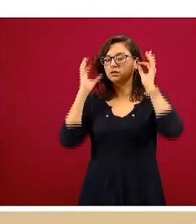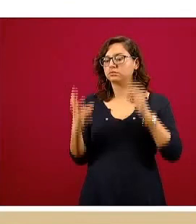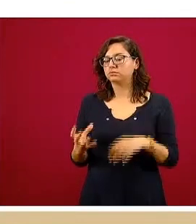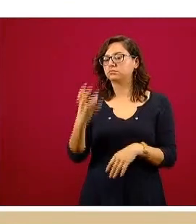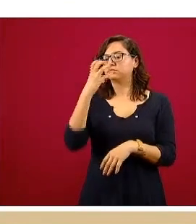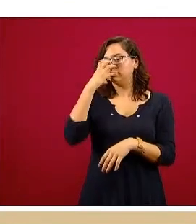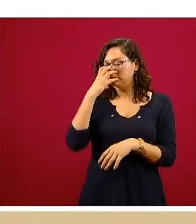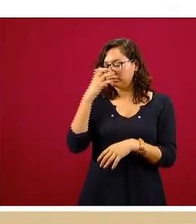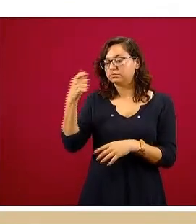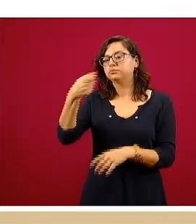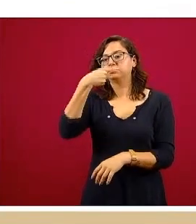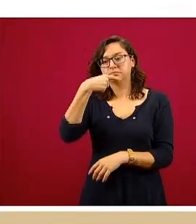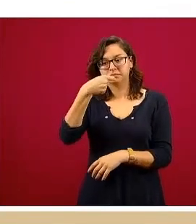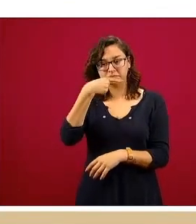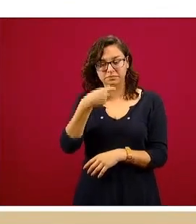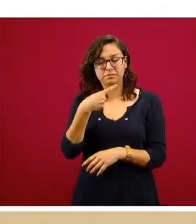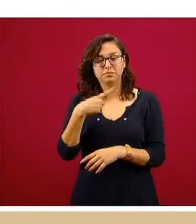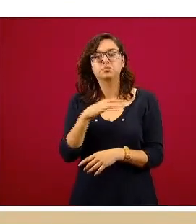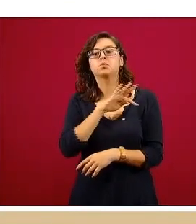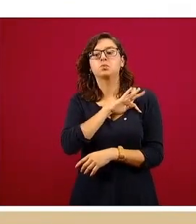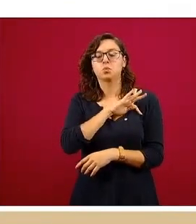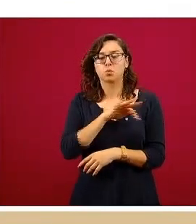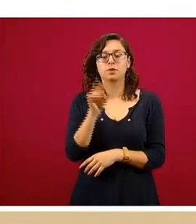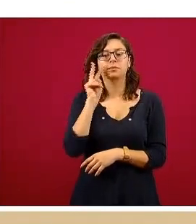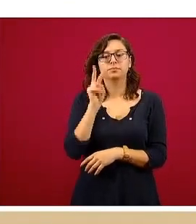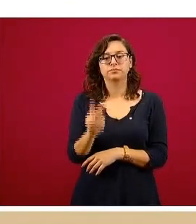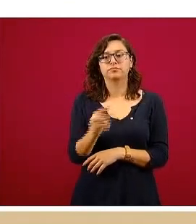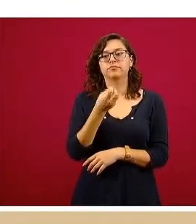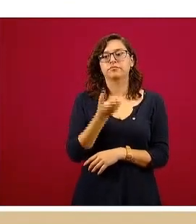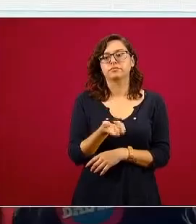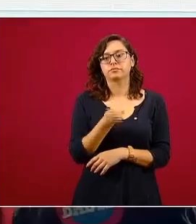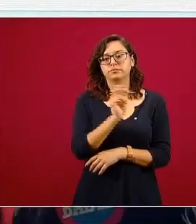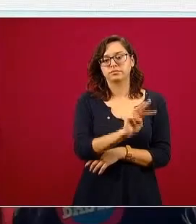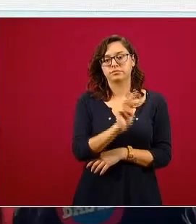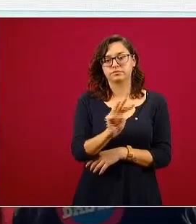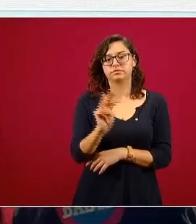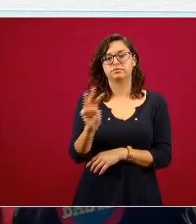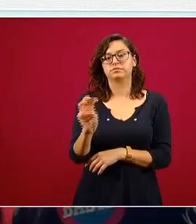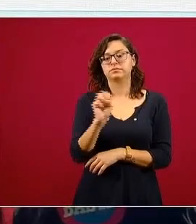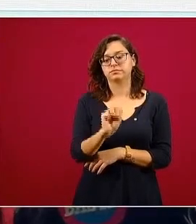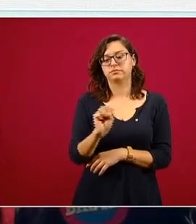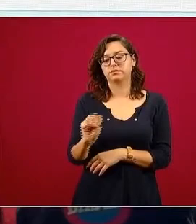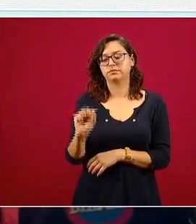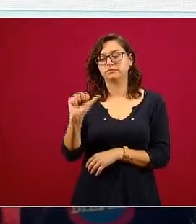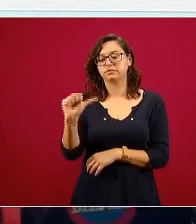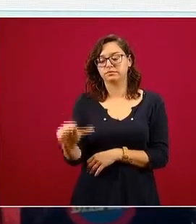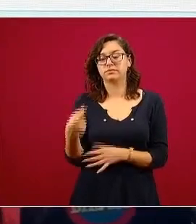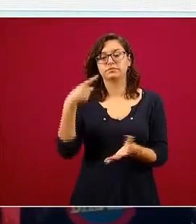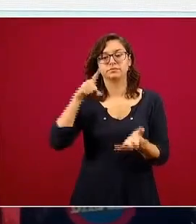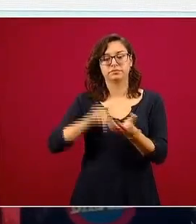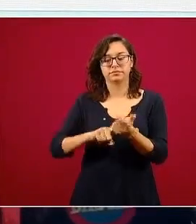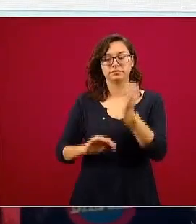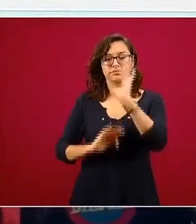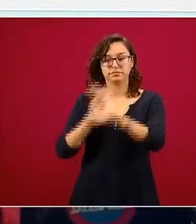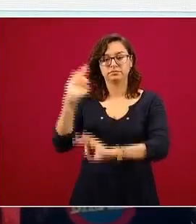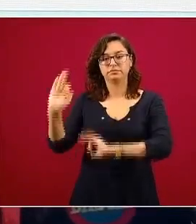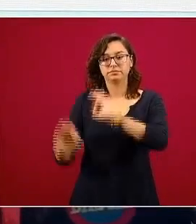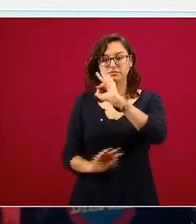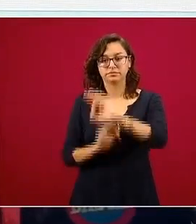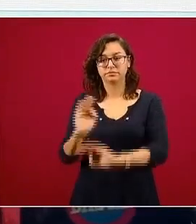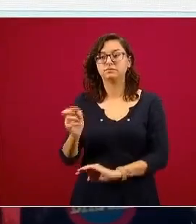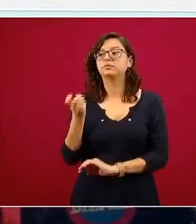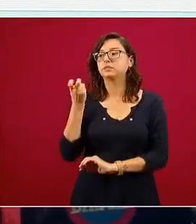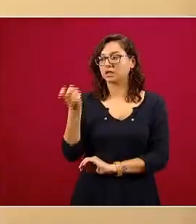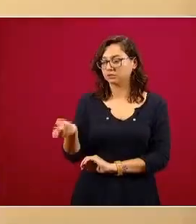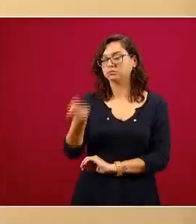médicos las pueden consultar en el micrositio de la Secretaría de Salud en las recomendaciones de tratamiento.